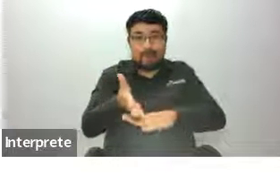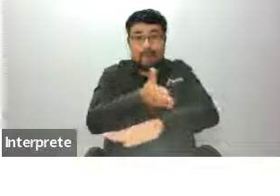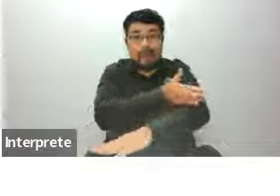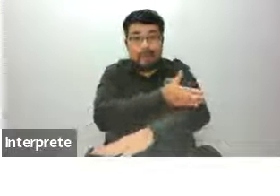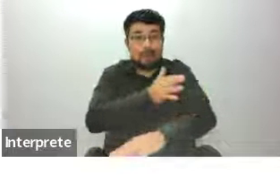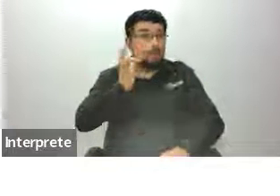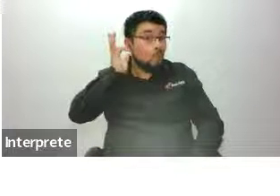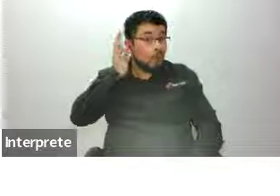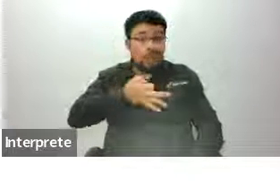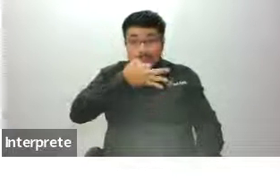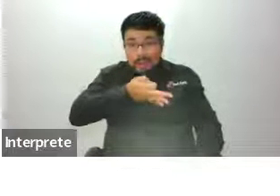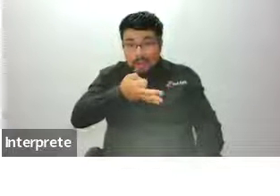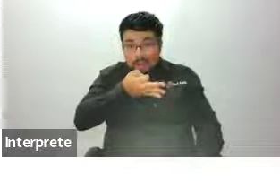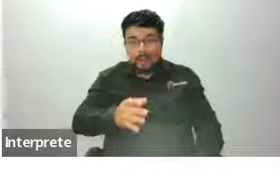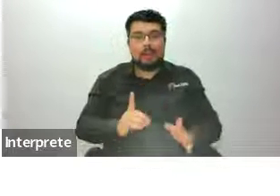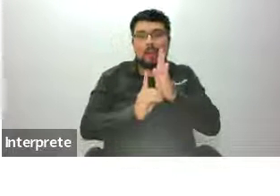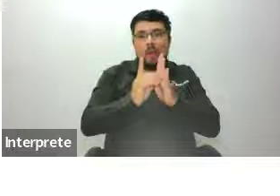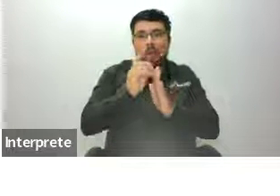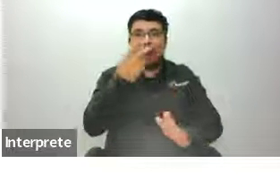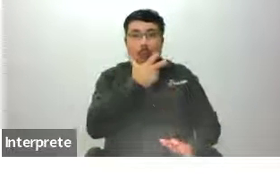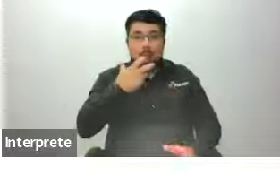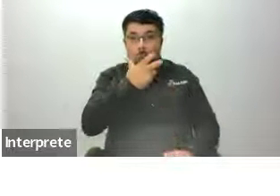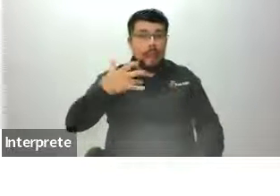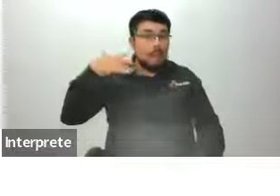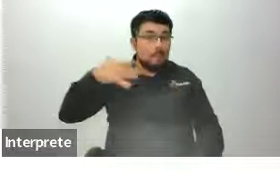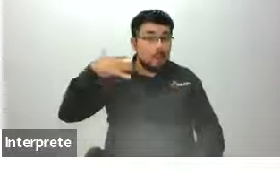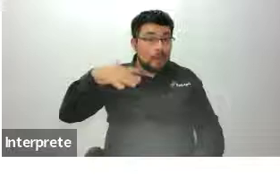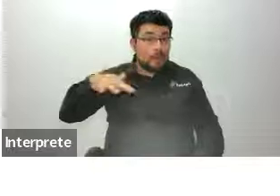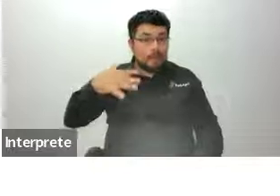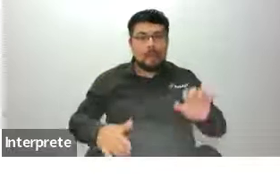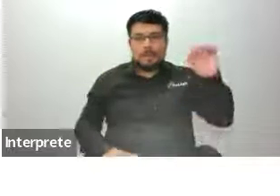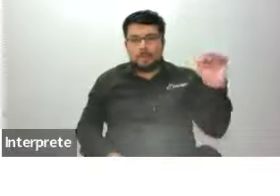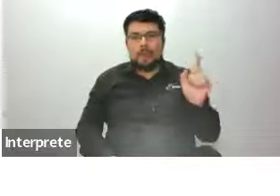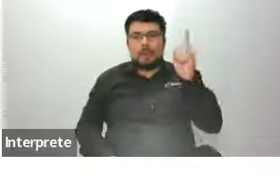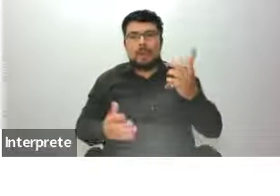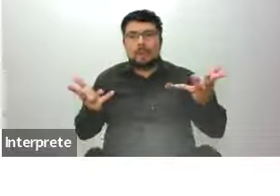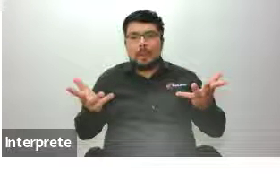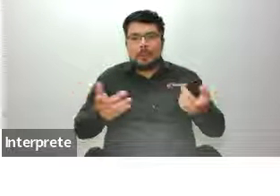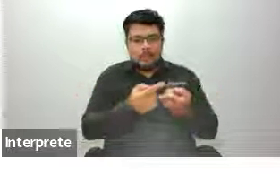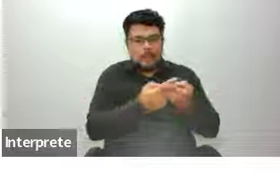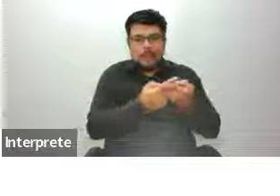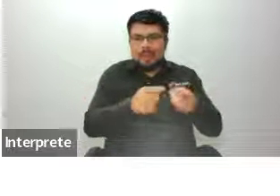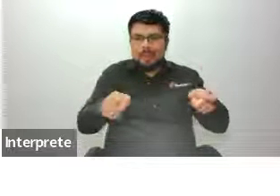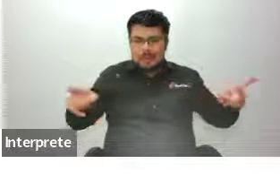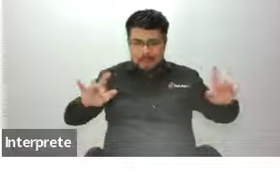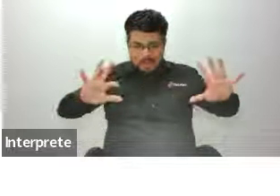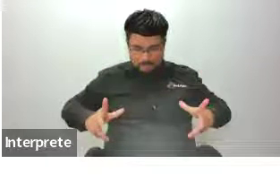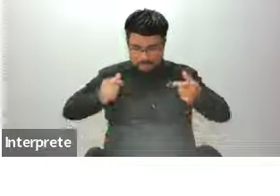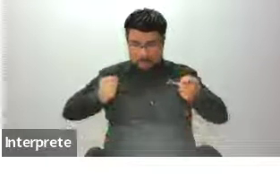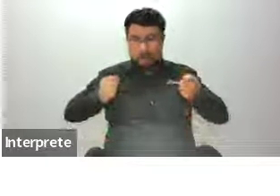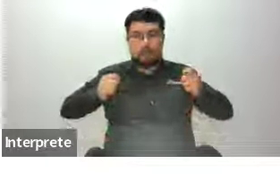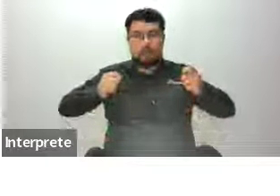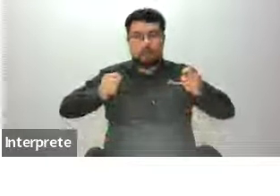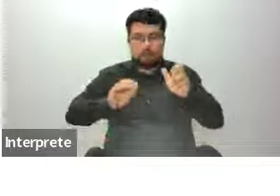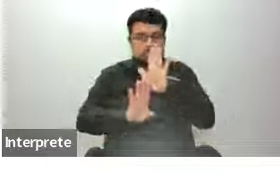principal para entonces desarrollar una serie de habilidades con las cuales